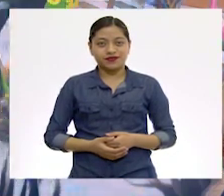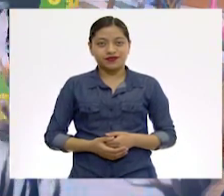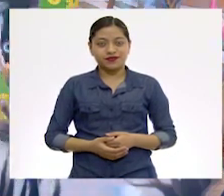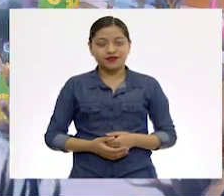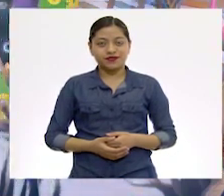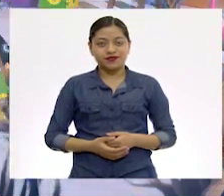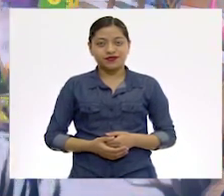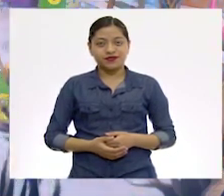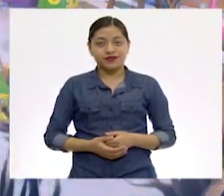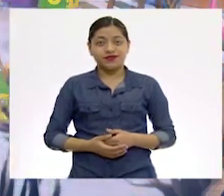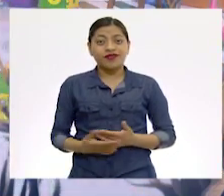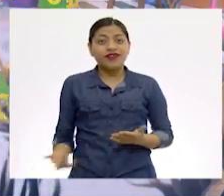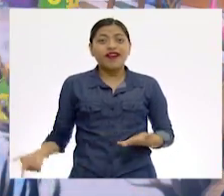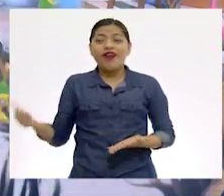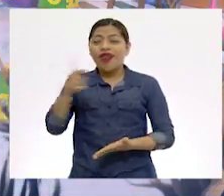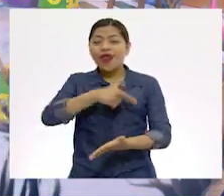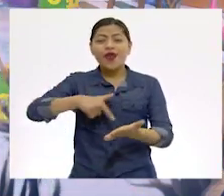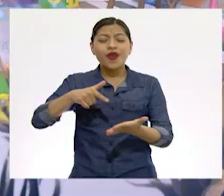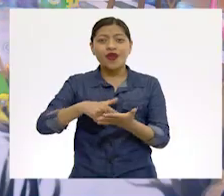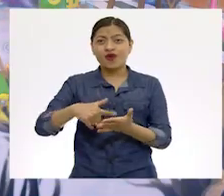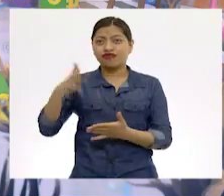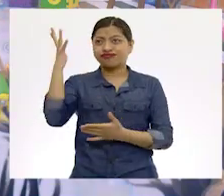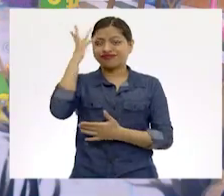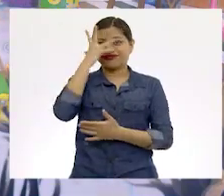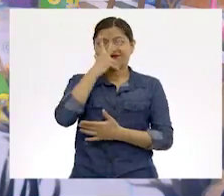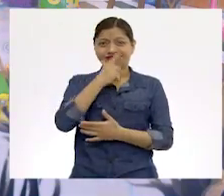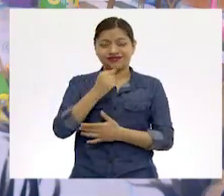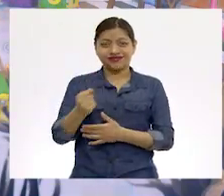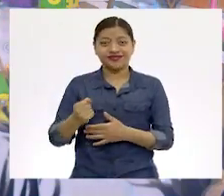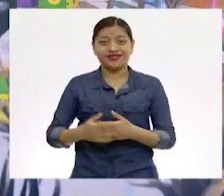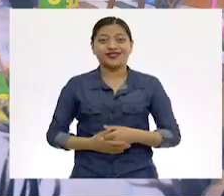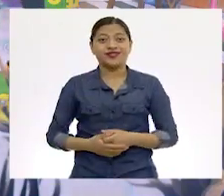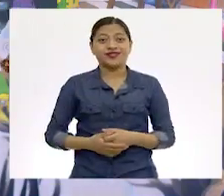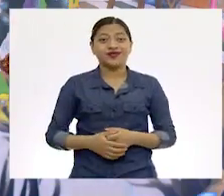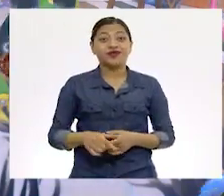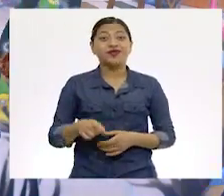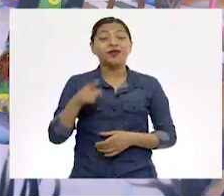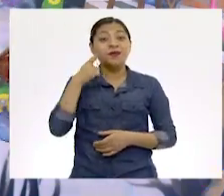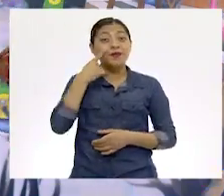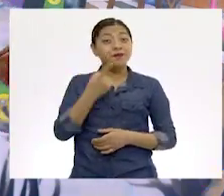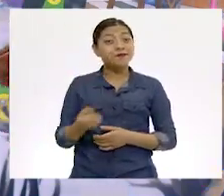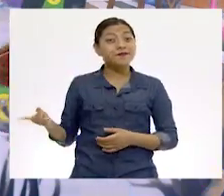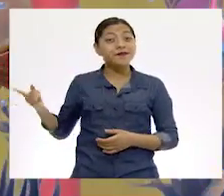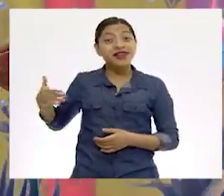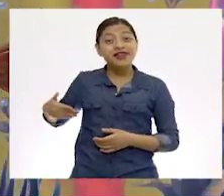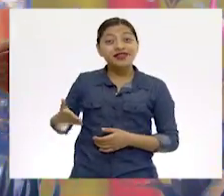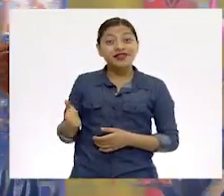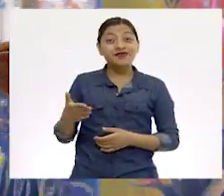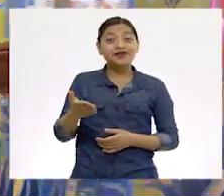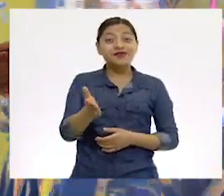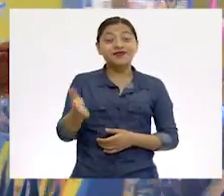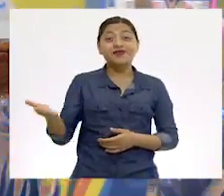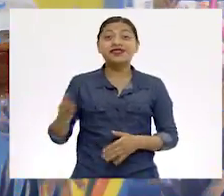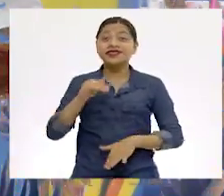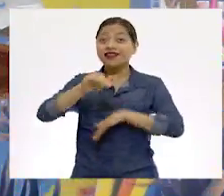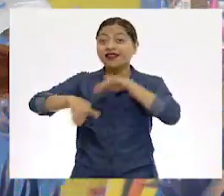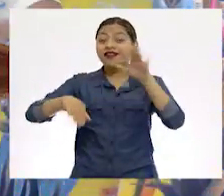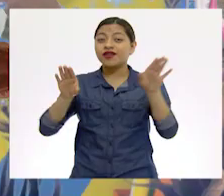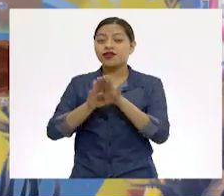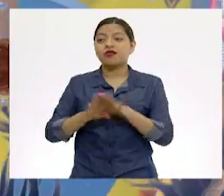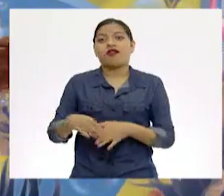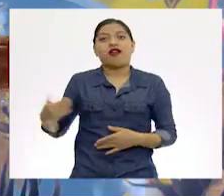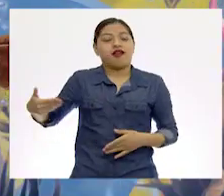Oh, ¡qué lugar tan maravilloso, Dani! ¿Cómo ves? ¿Cómo nadan los peces, Eric? De una manera